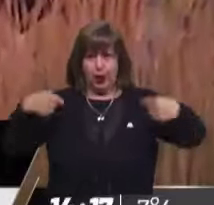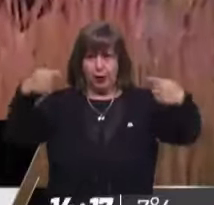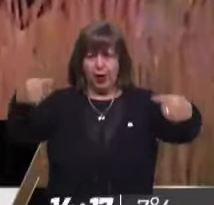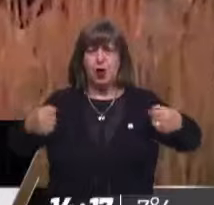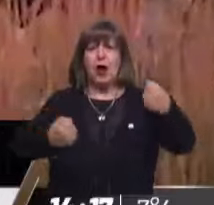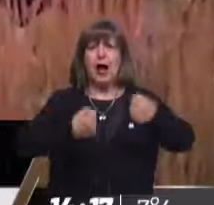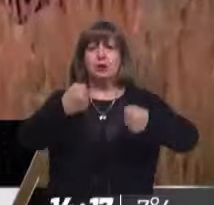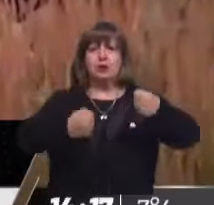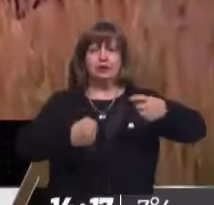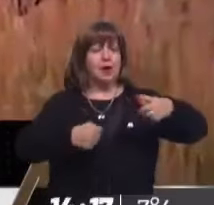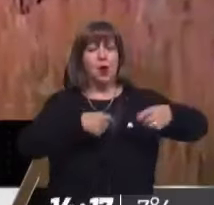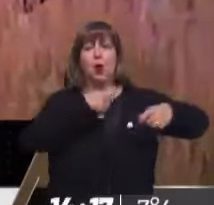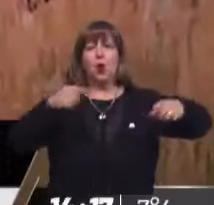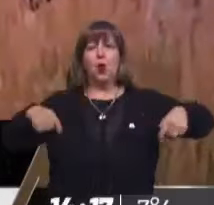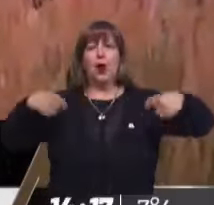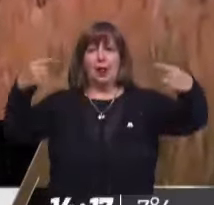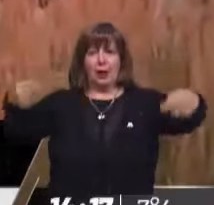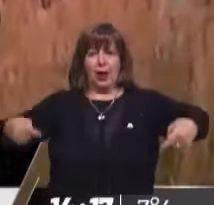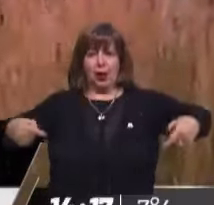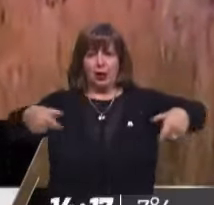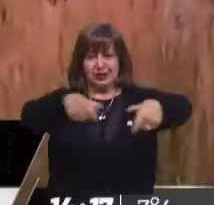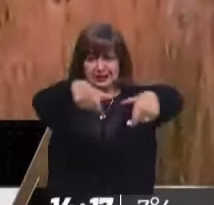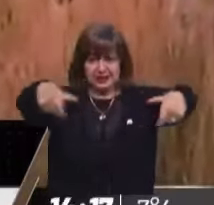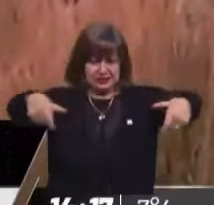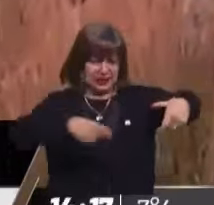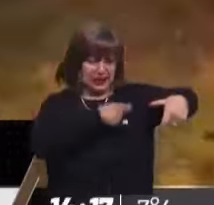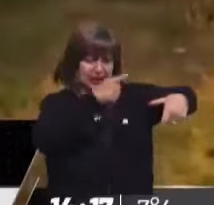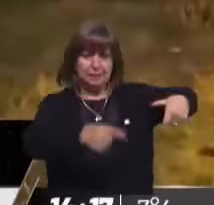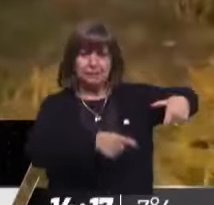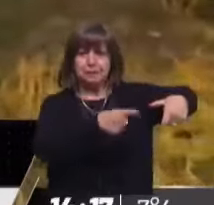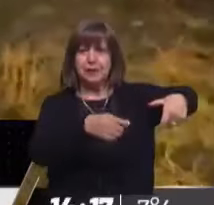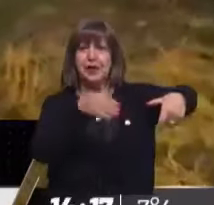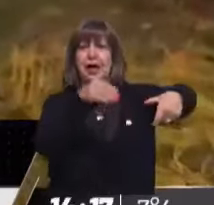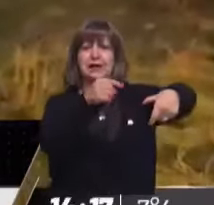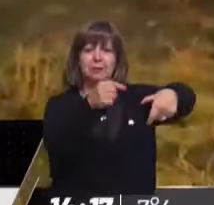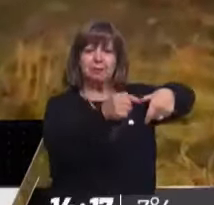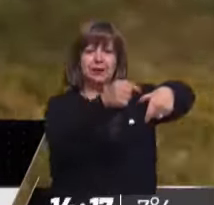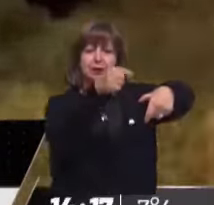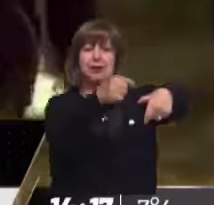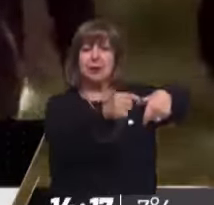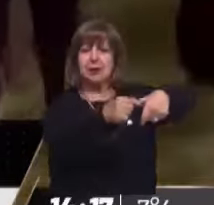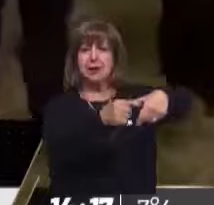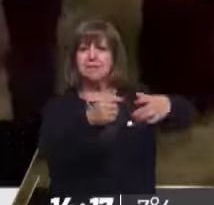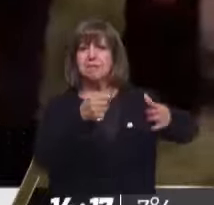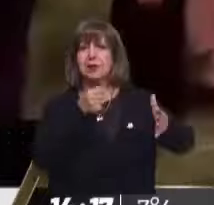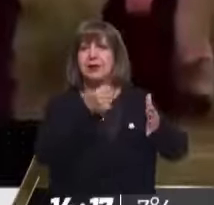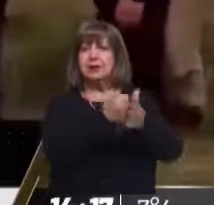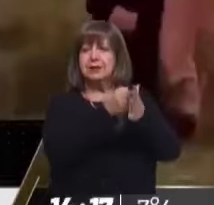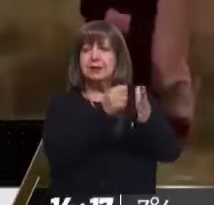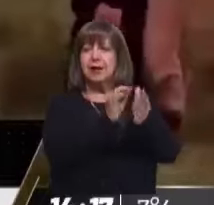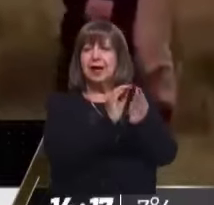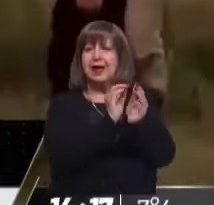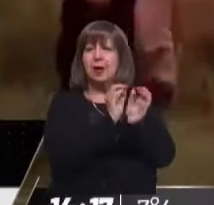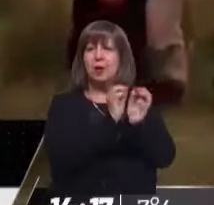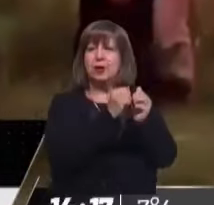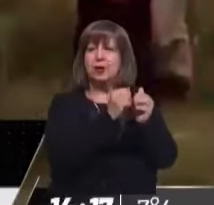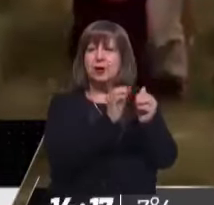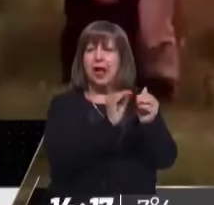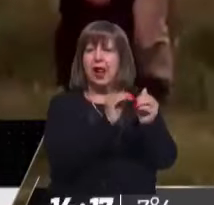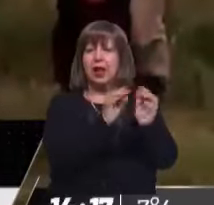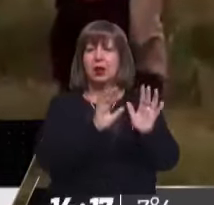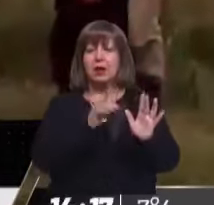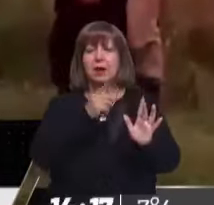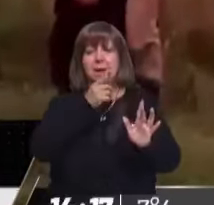fuera confirmado que esa sangre puede corresponder a Loan, tomaría severo nuevamente la